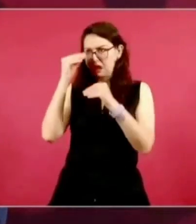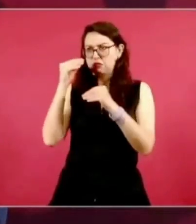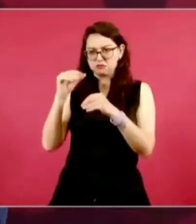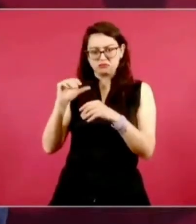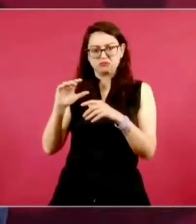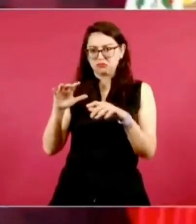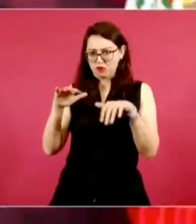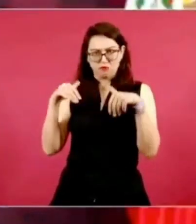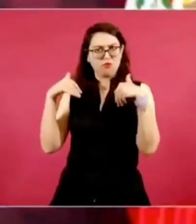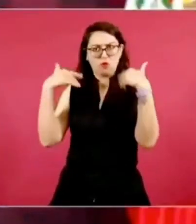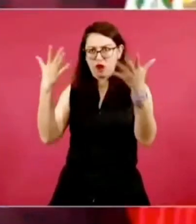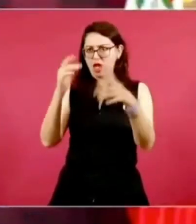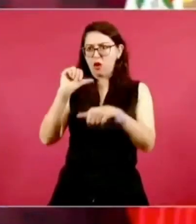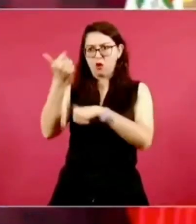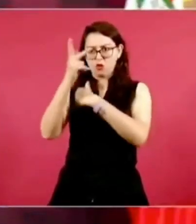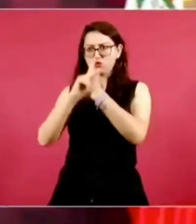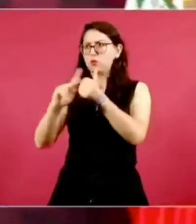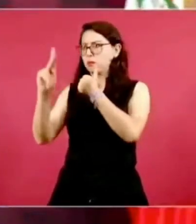ha de ser